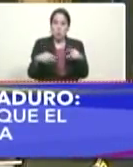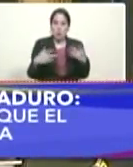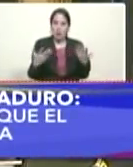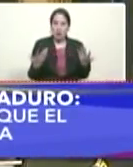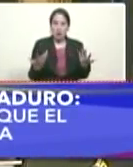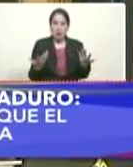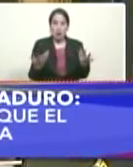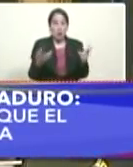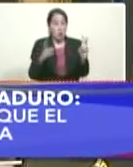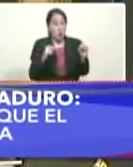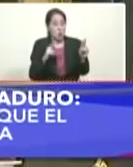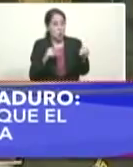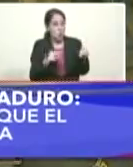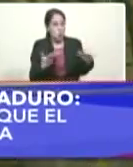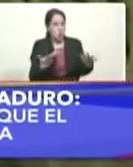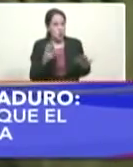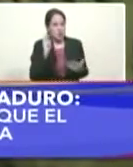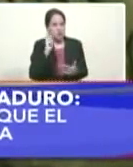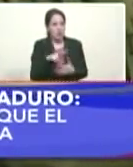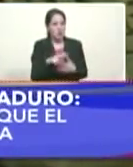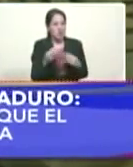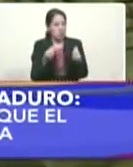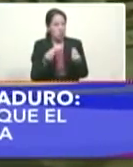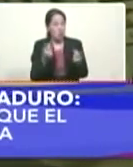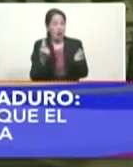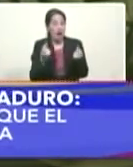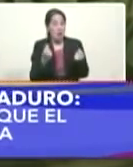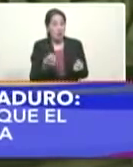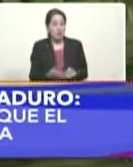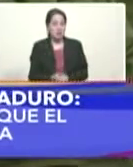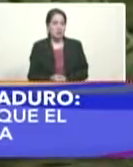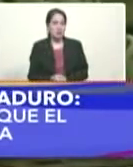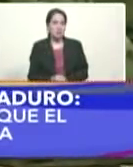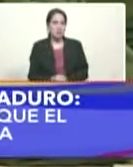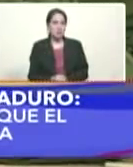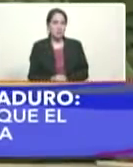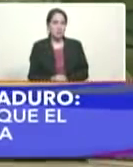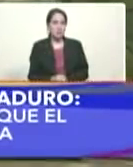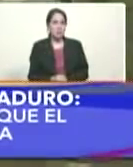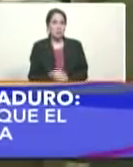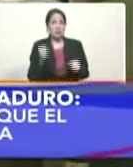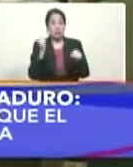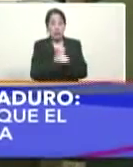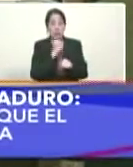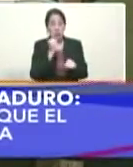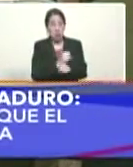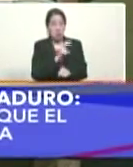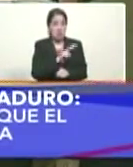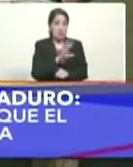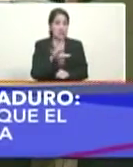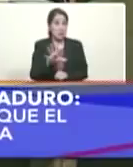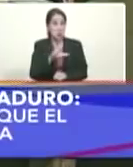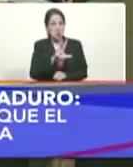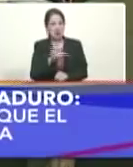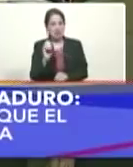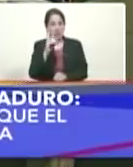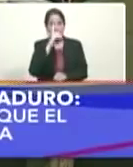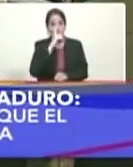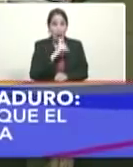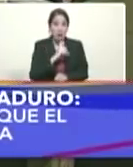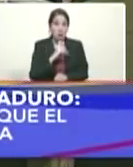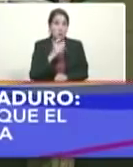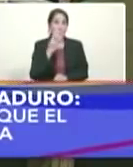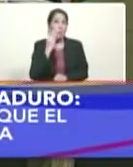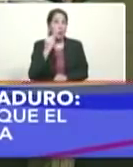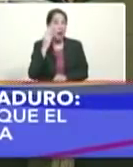nunca jamás se había visto algo como esto jamás trabajadores 25 30 años de experiencia jóvenes